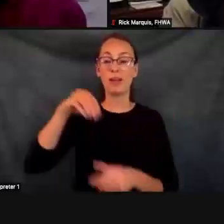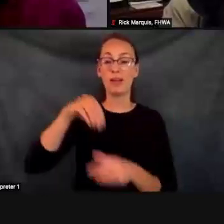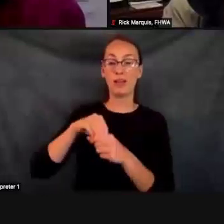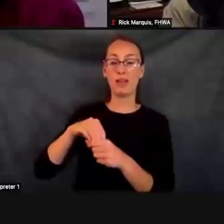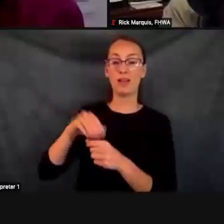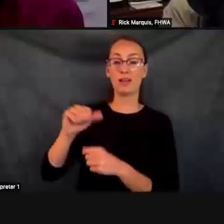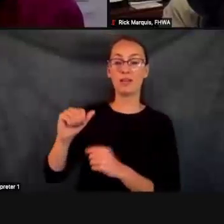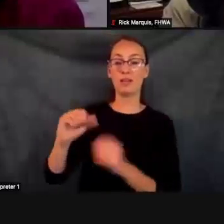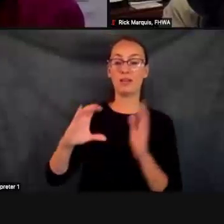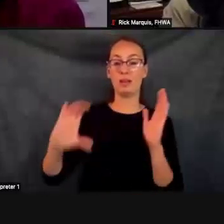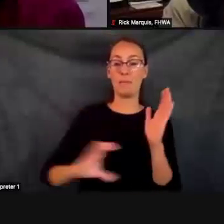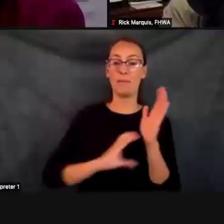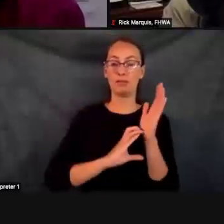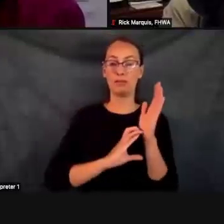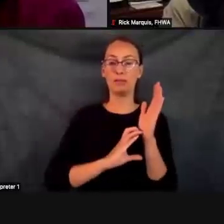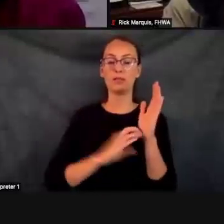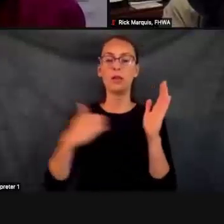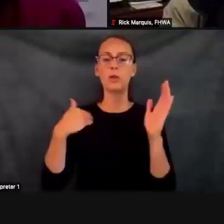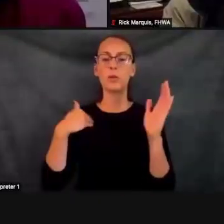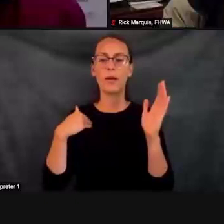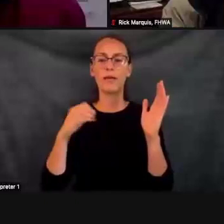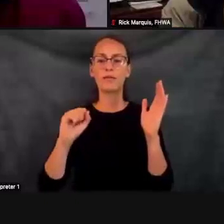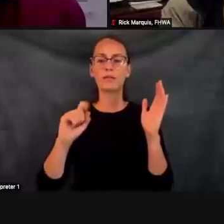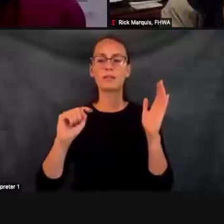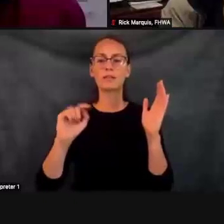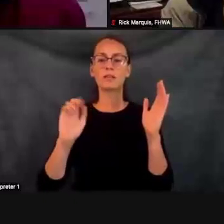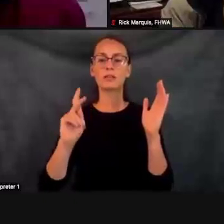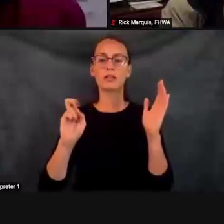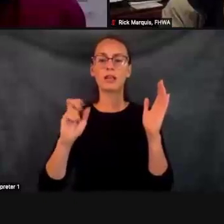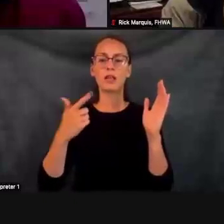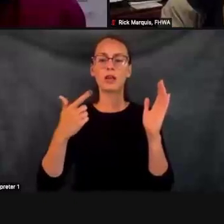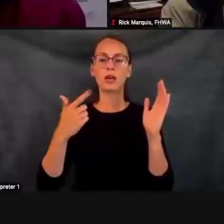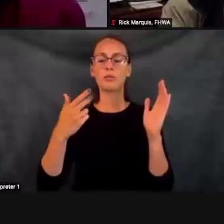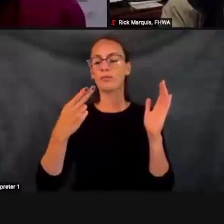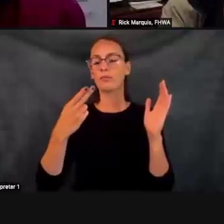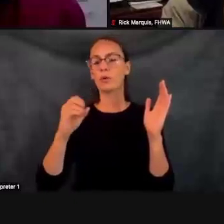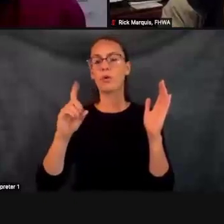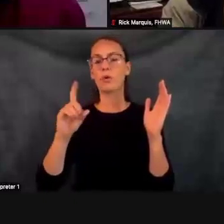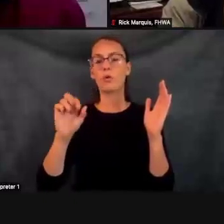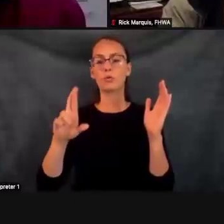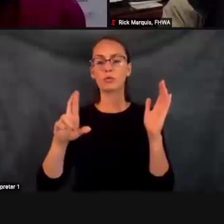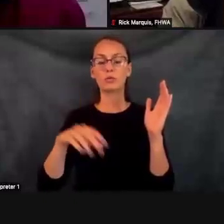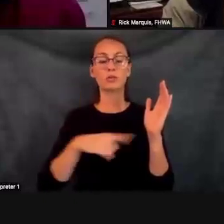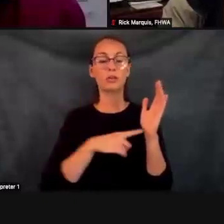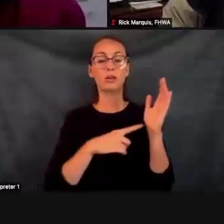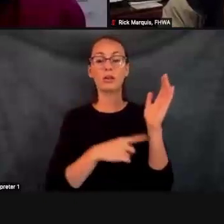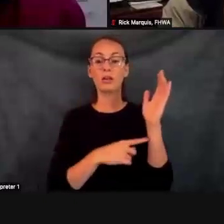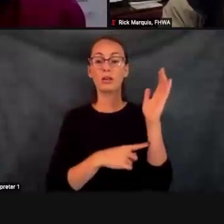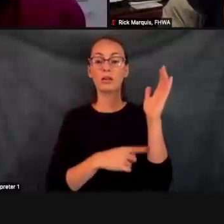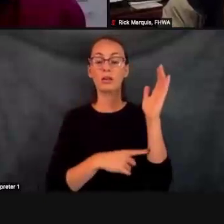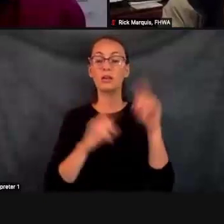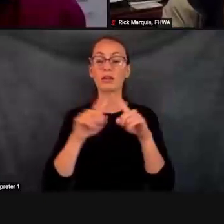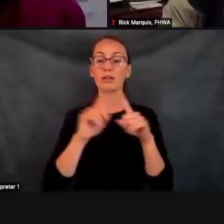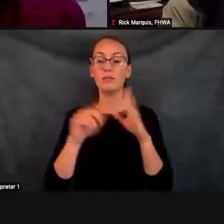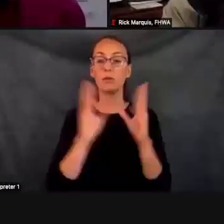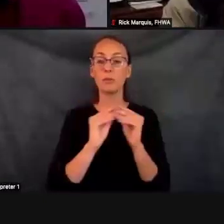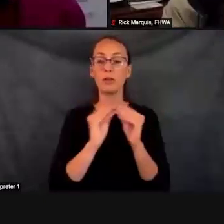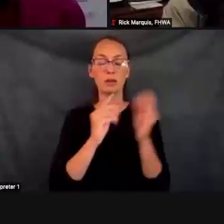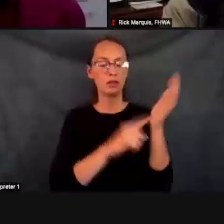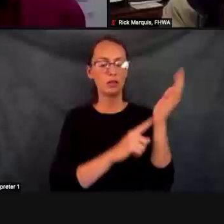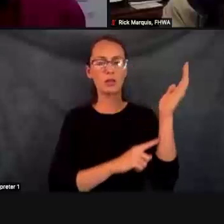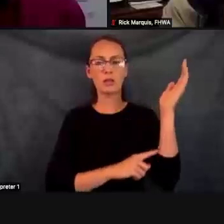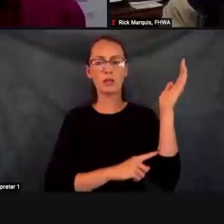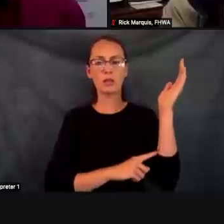en el apéndice tiene las partes interesados y donde tenemos el senador